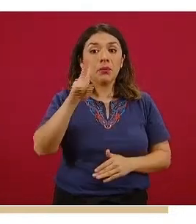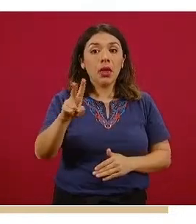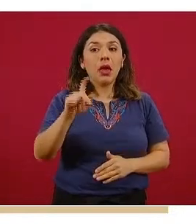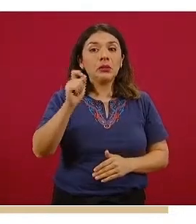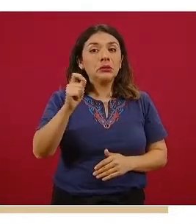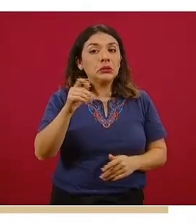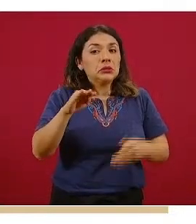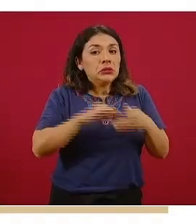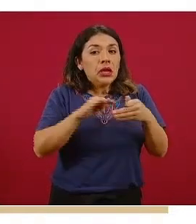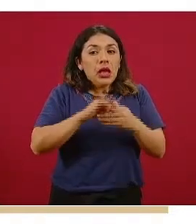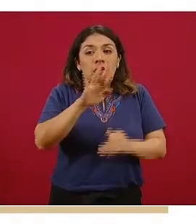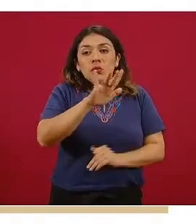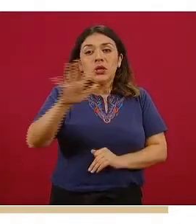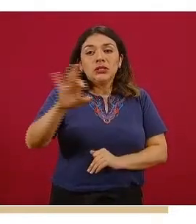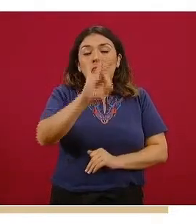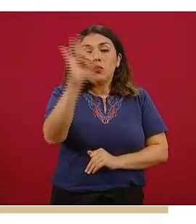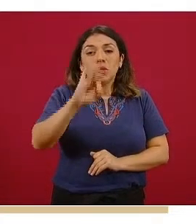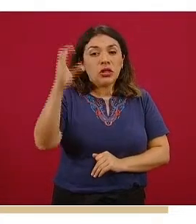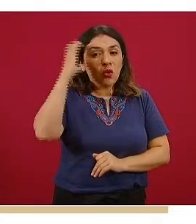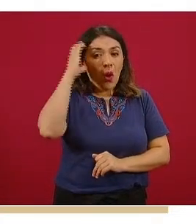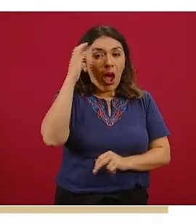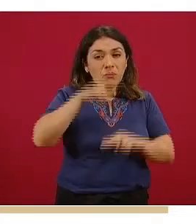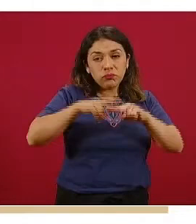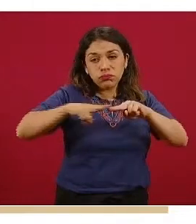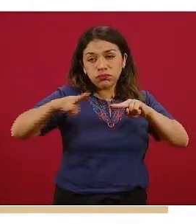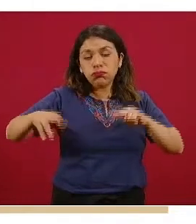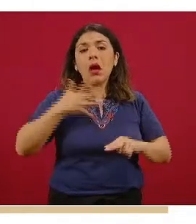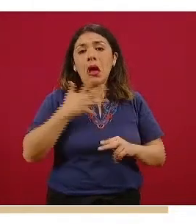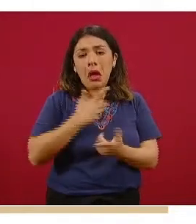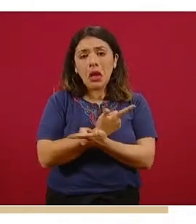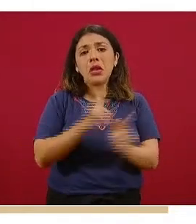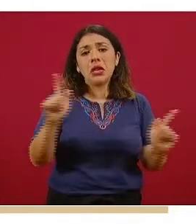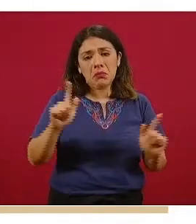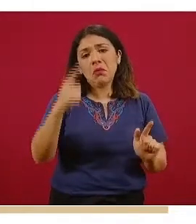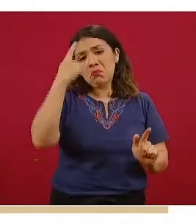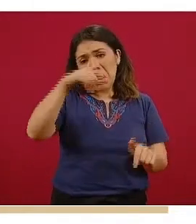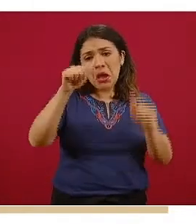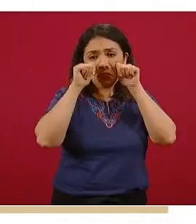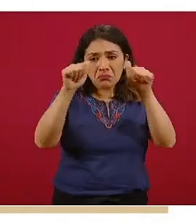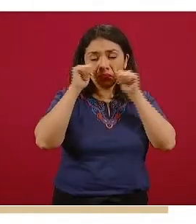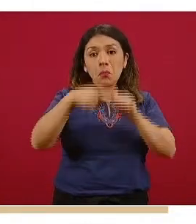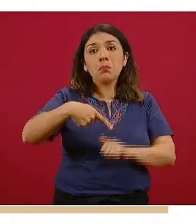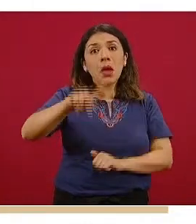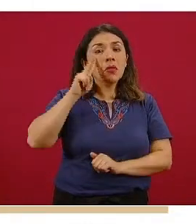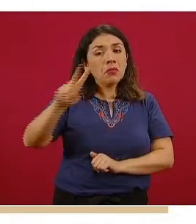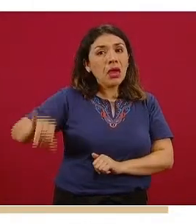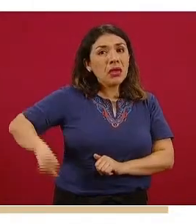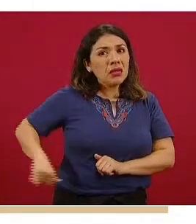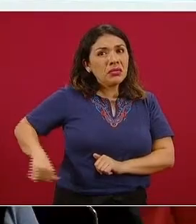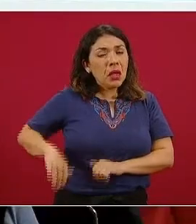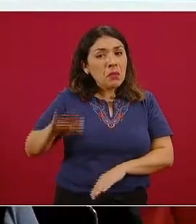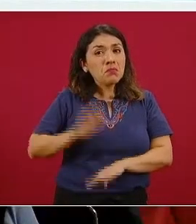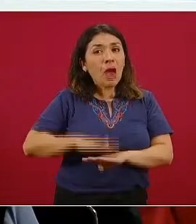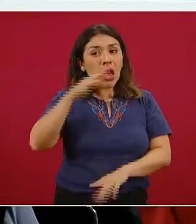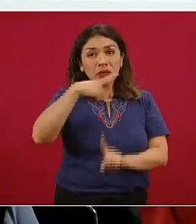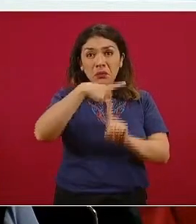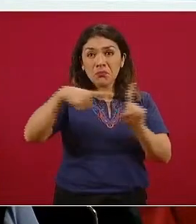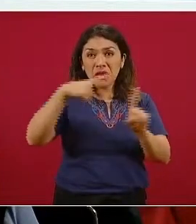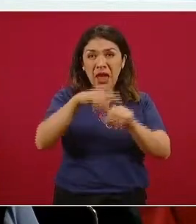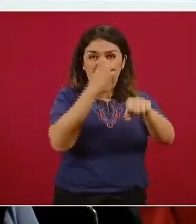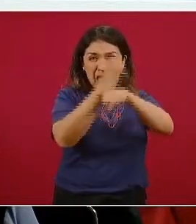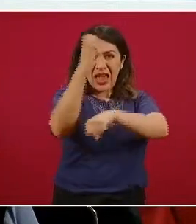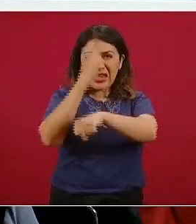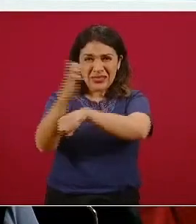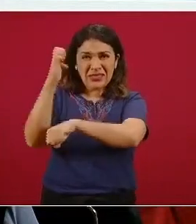menos el 55% de estas camas está disponible, pero interesante, prácticamente más de la mitad de las